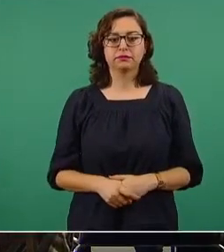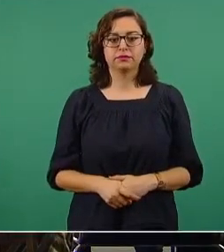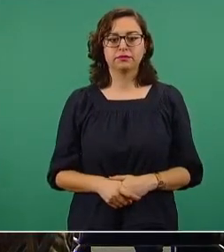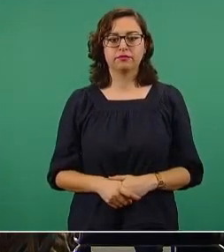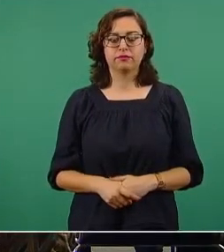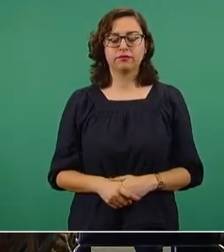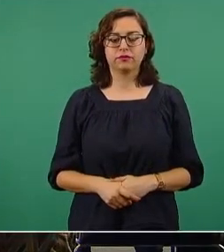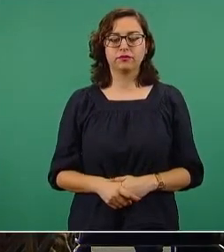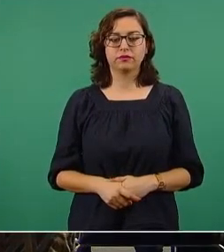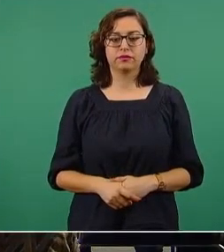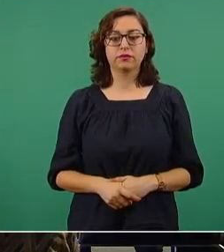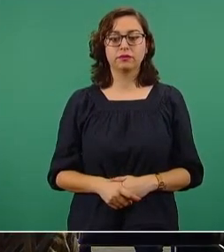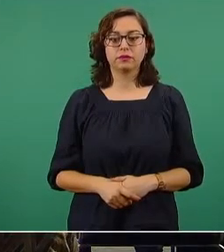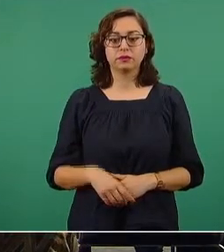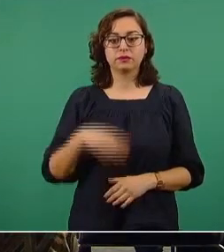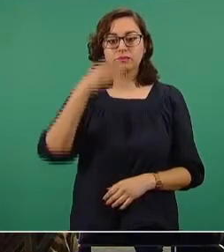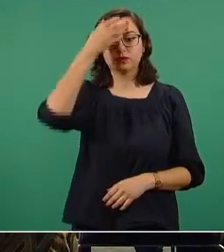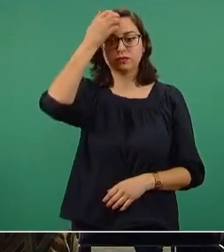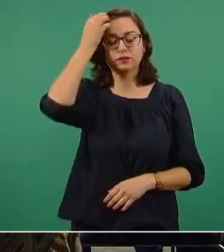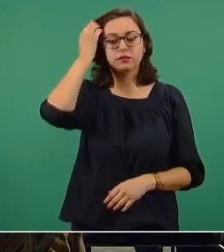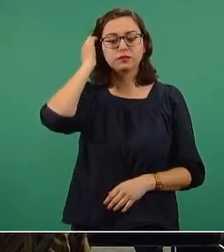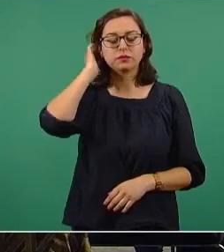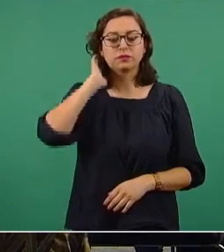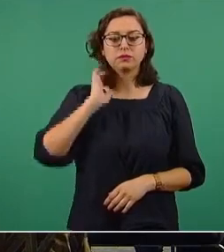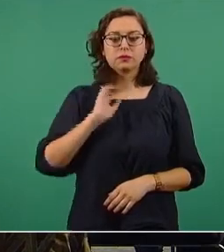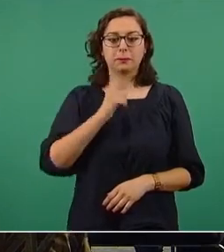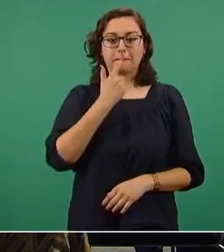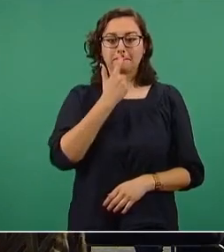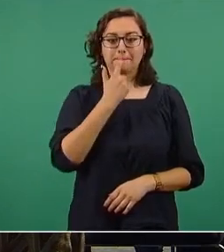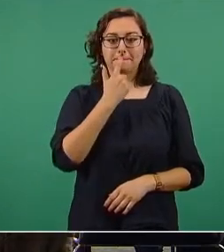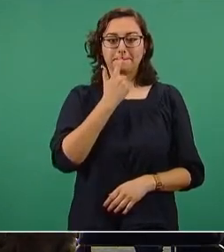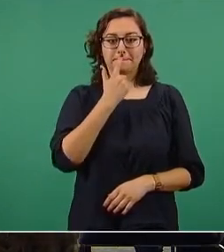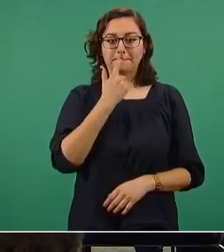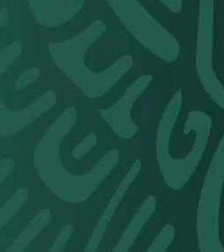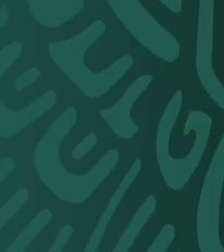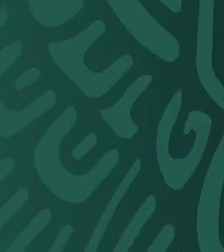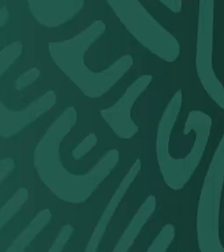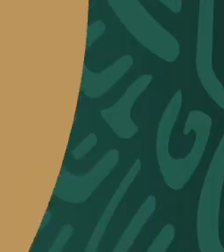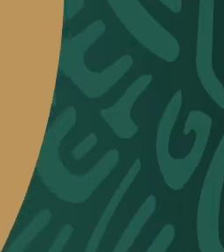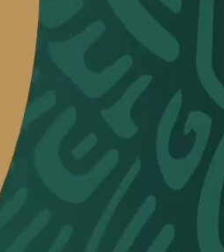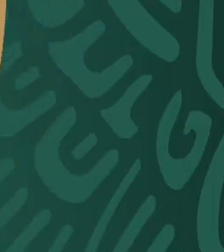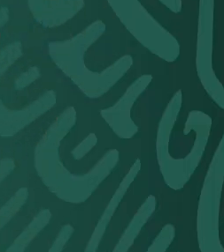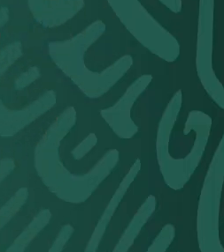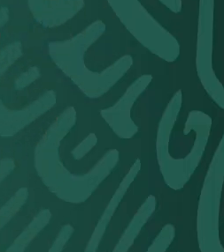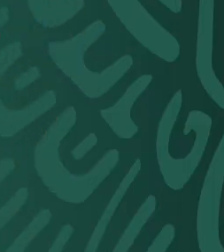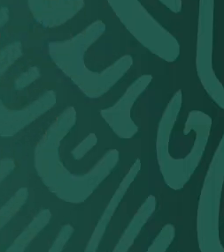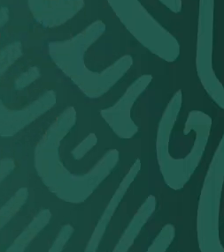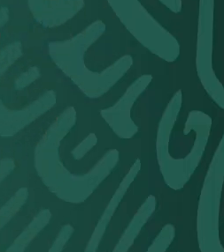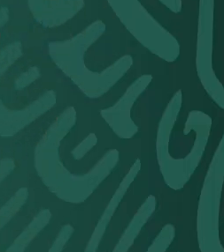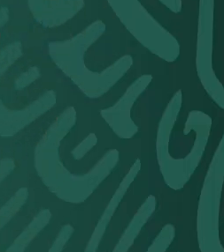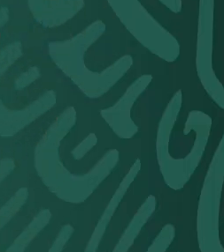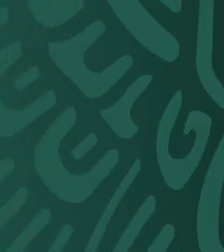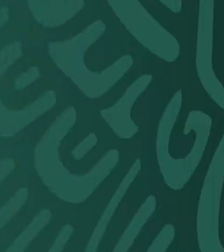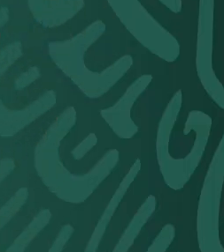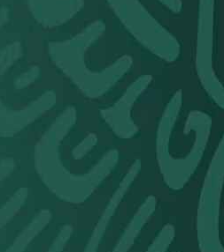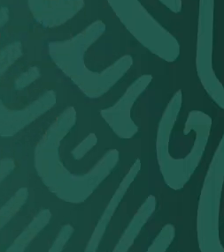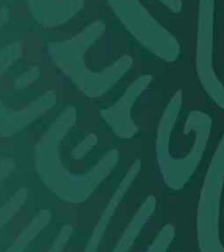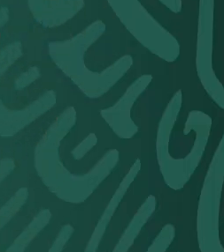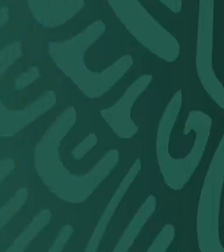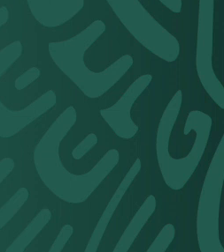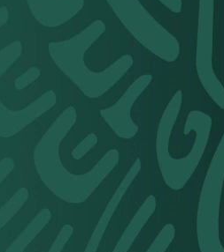las mediciones de una consultora internacional de la aprobación de líderes del mundo, donde AMLO se colocó como el líder